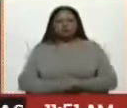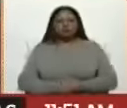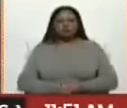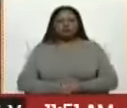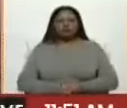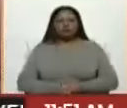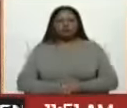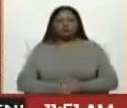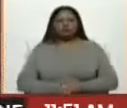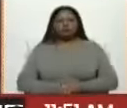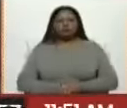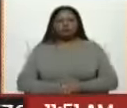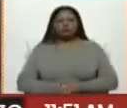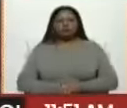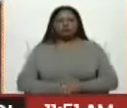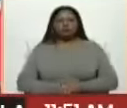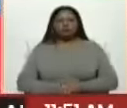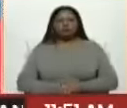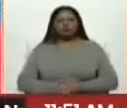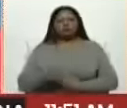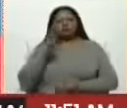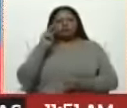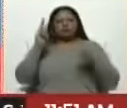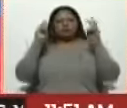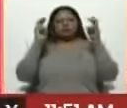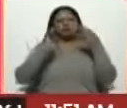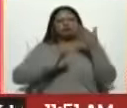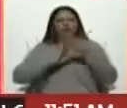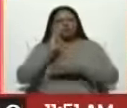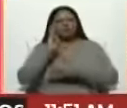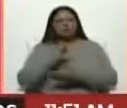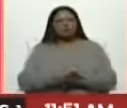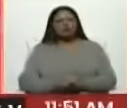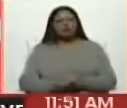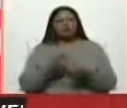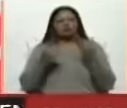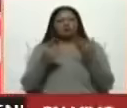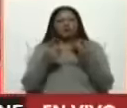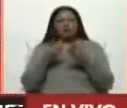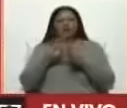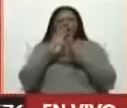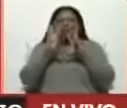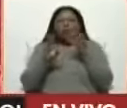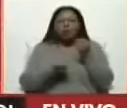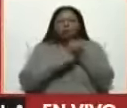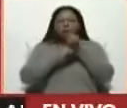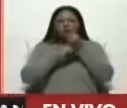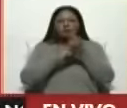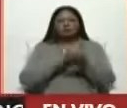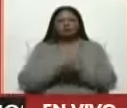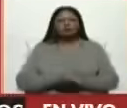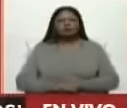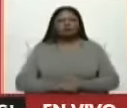Entonces ahí viene un tema fundamental, que son los argumentos.